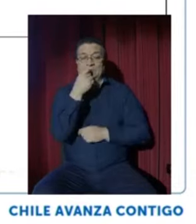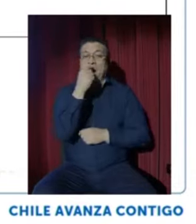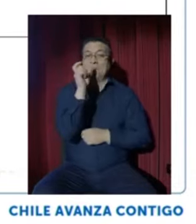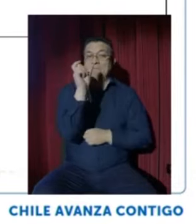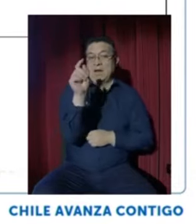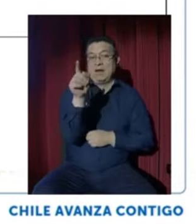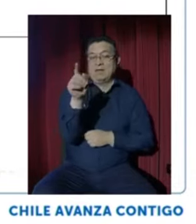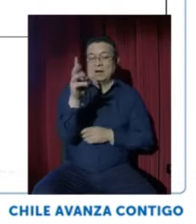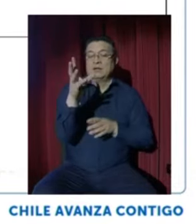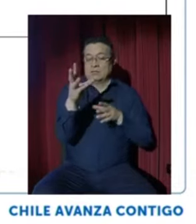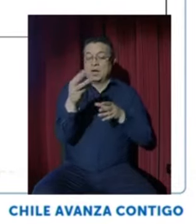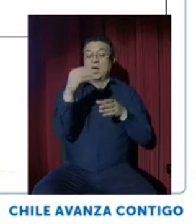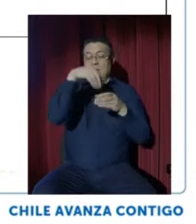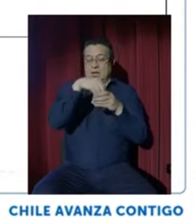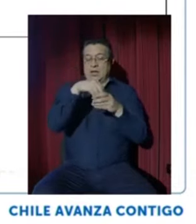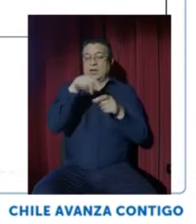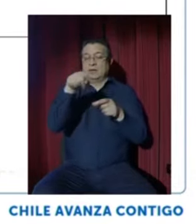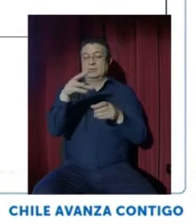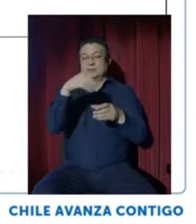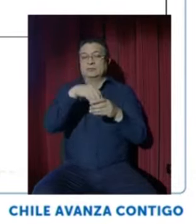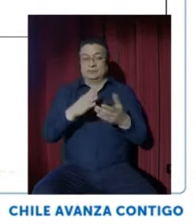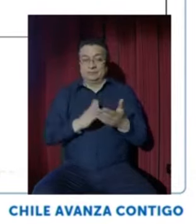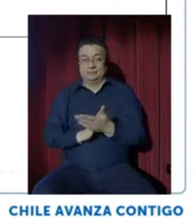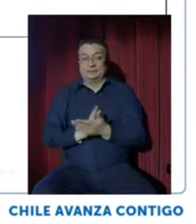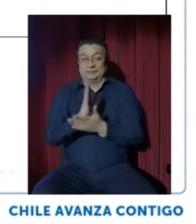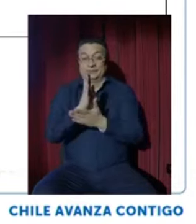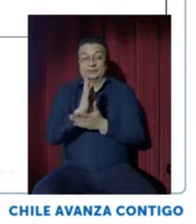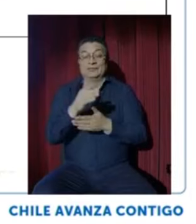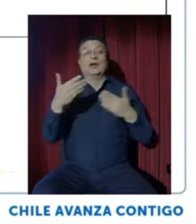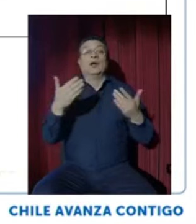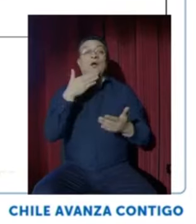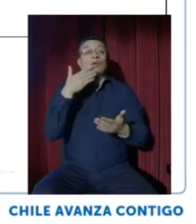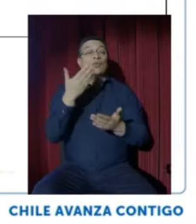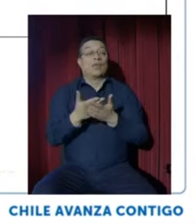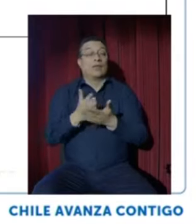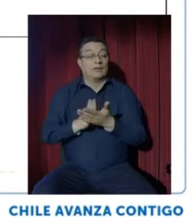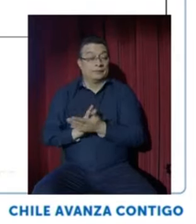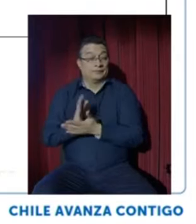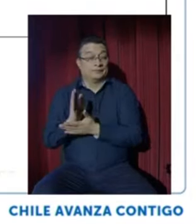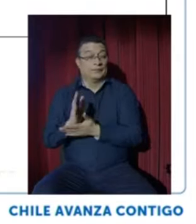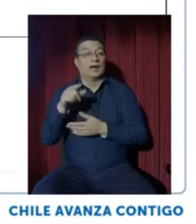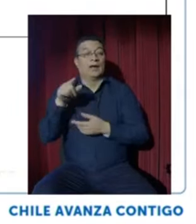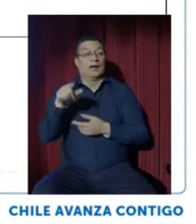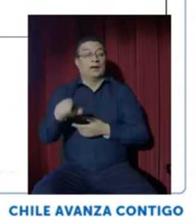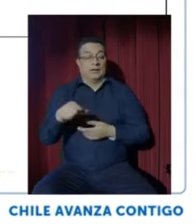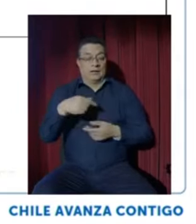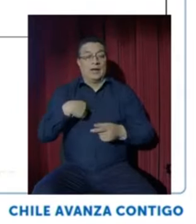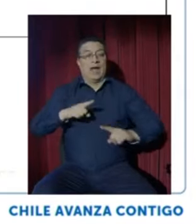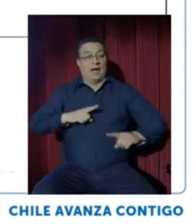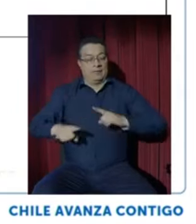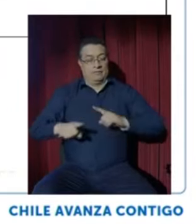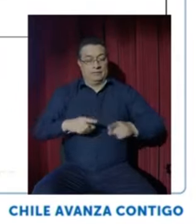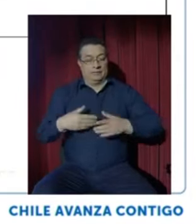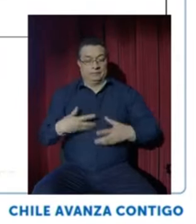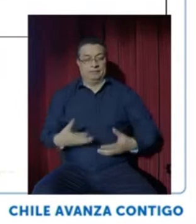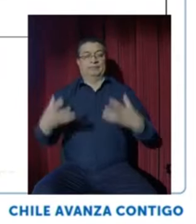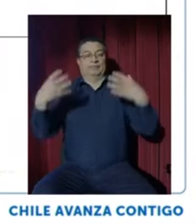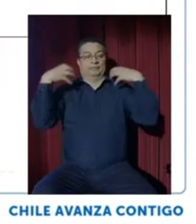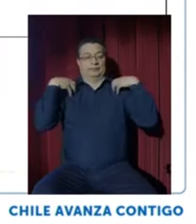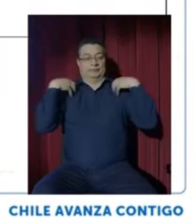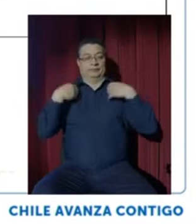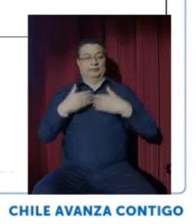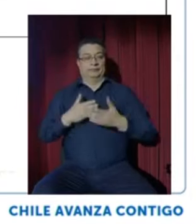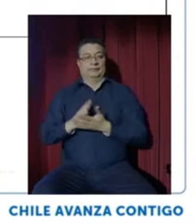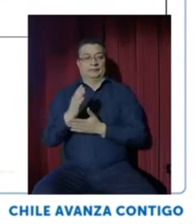que concluimos cuando iniciamos el el esta administración